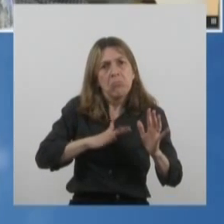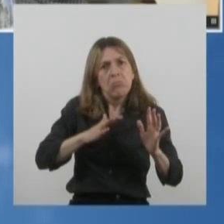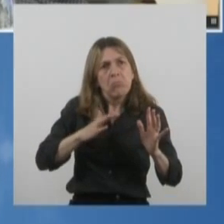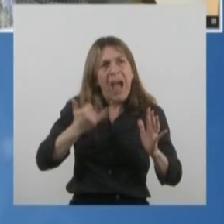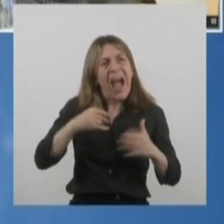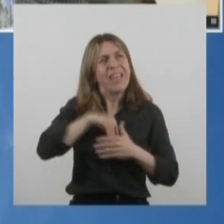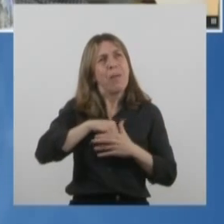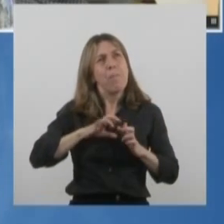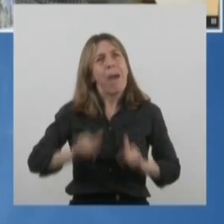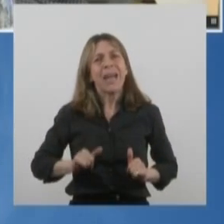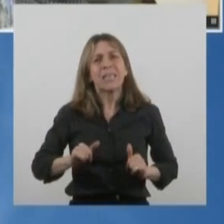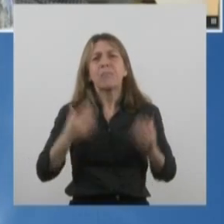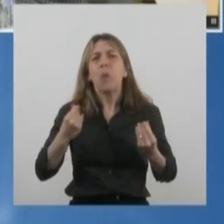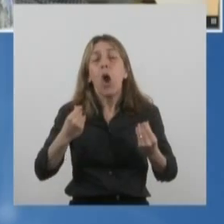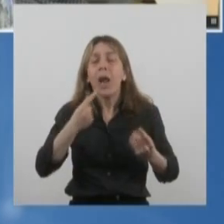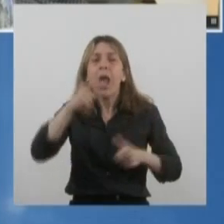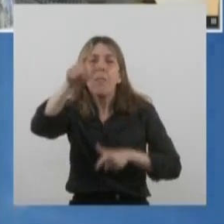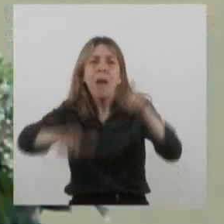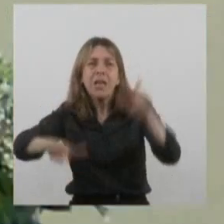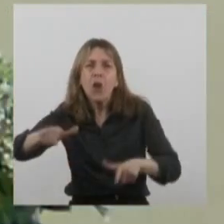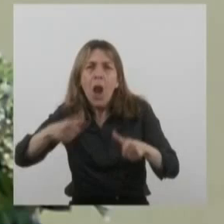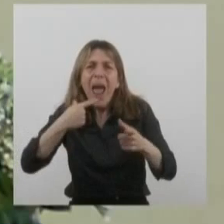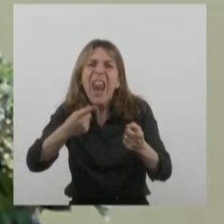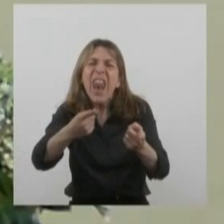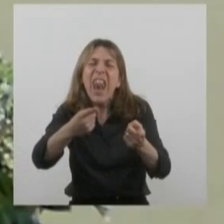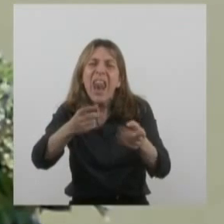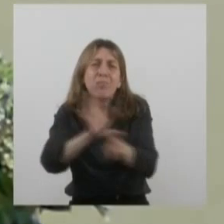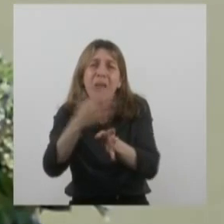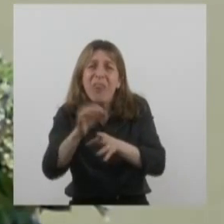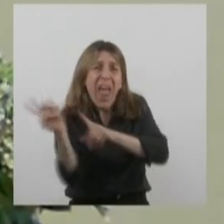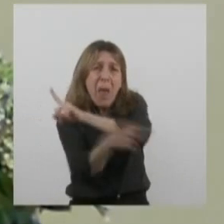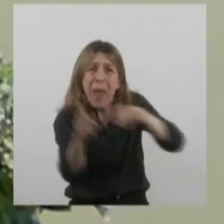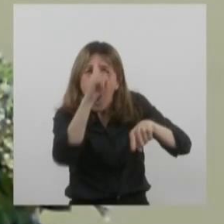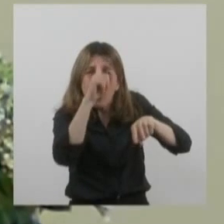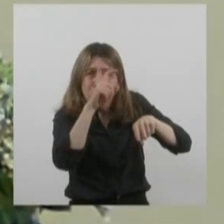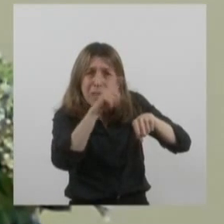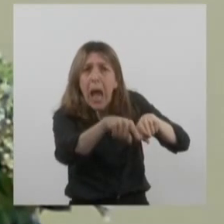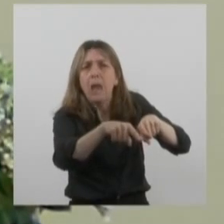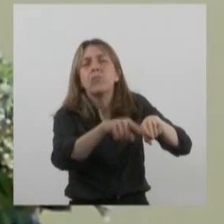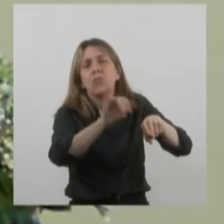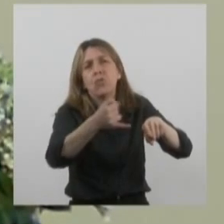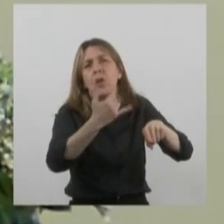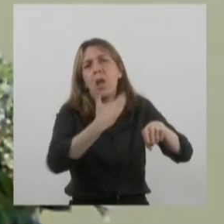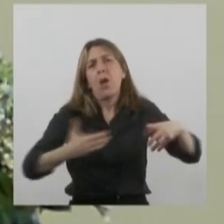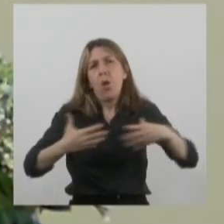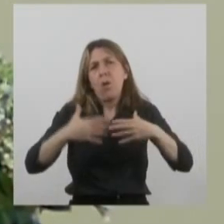cada uno que necesitó la atención sanitaria, allí estuvo el Estado presente